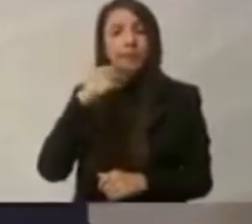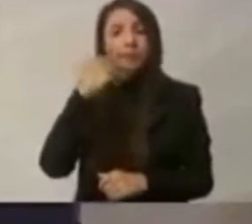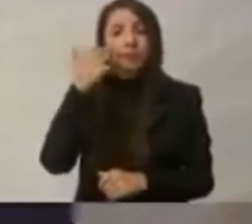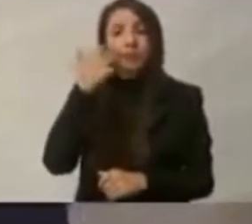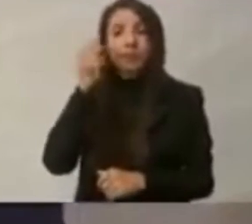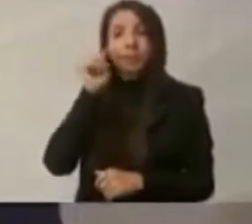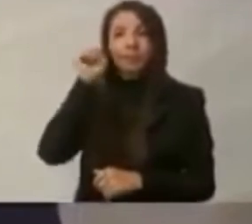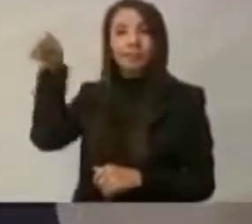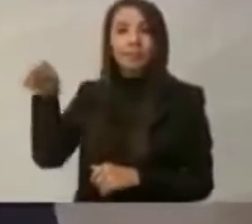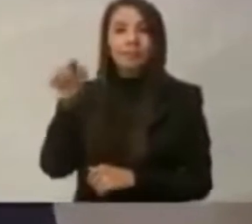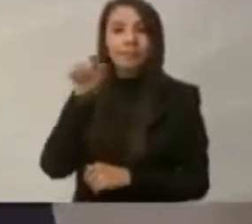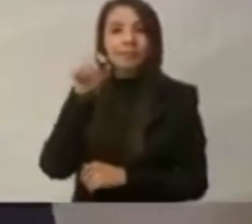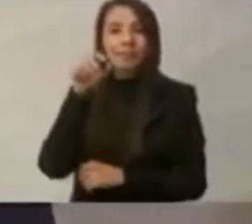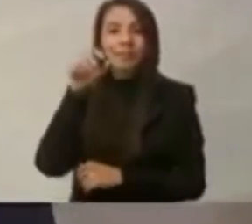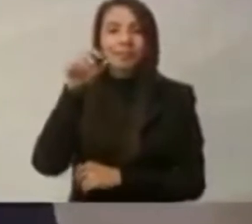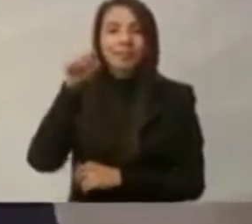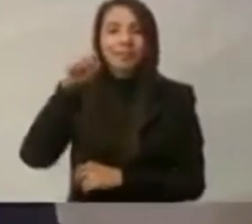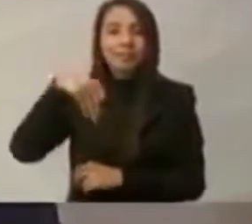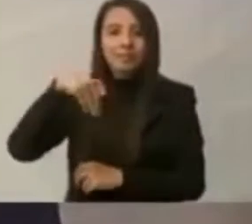incluso me